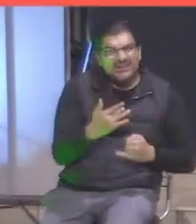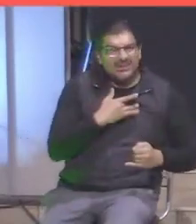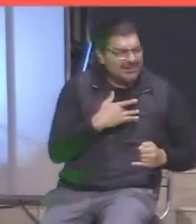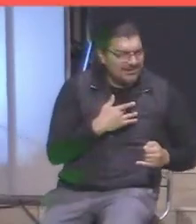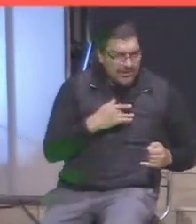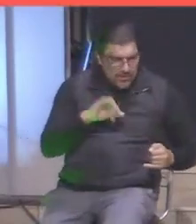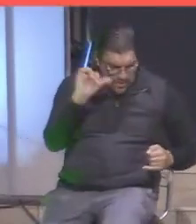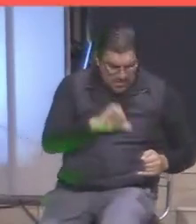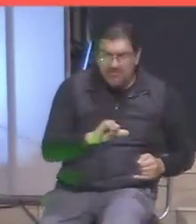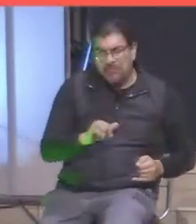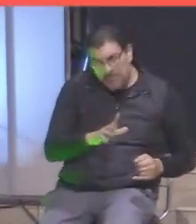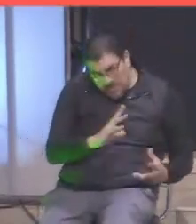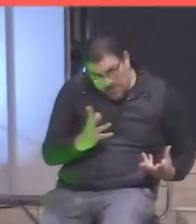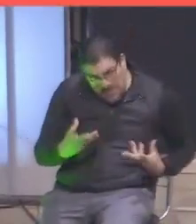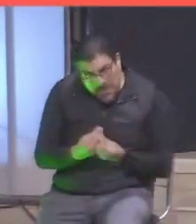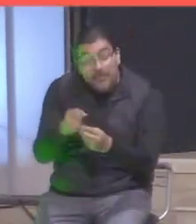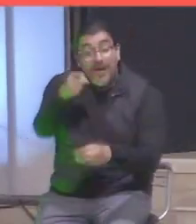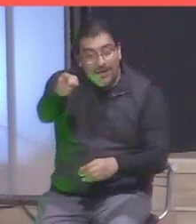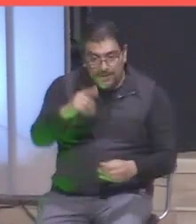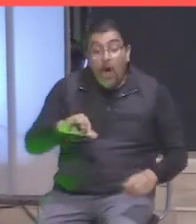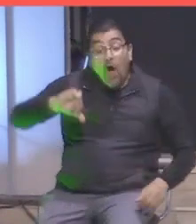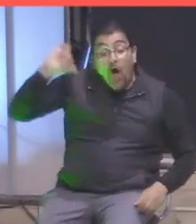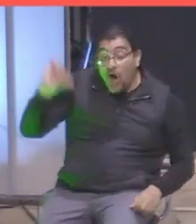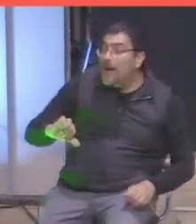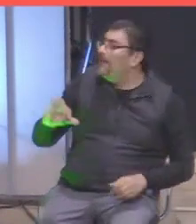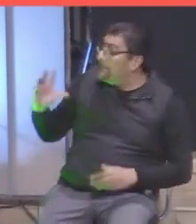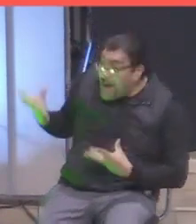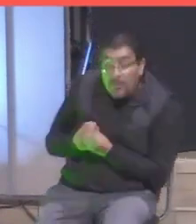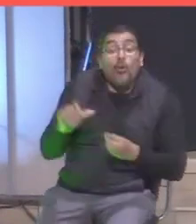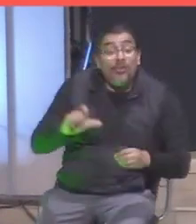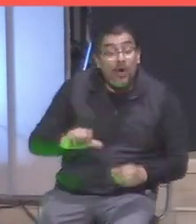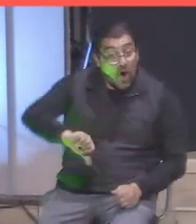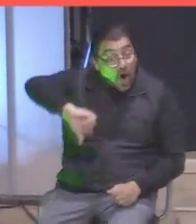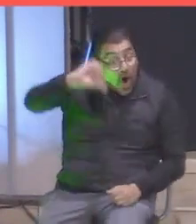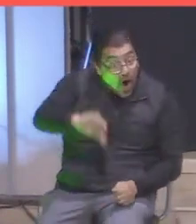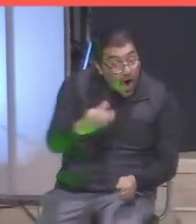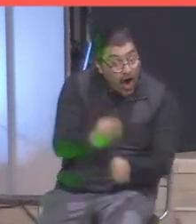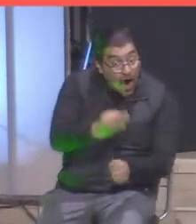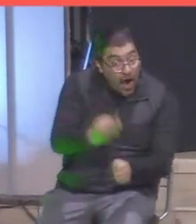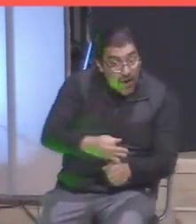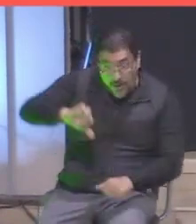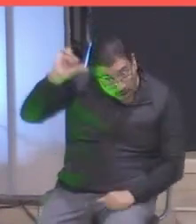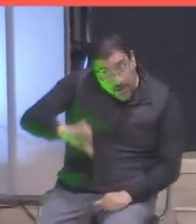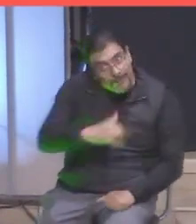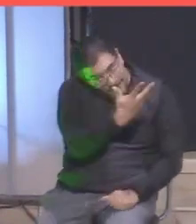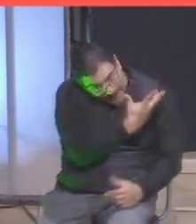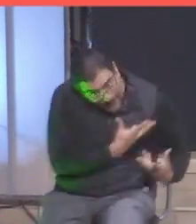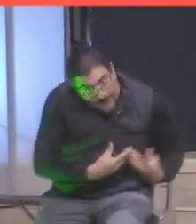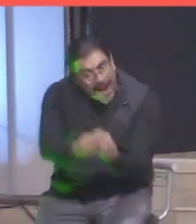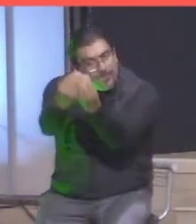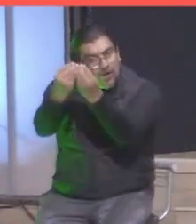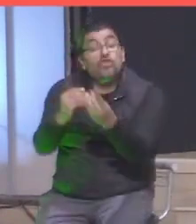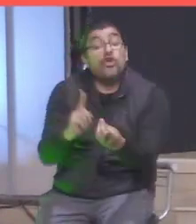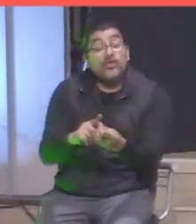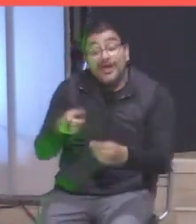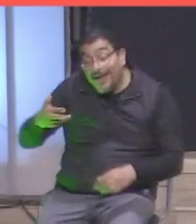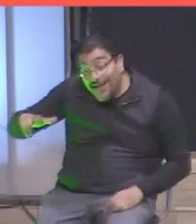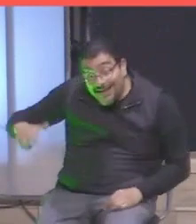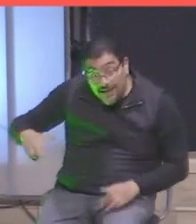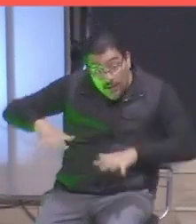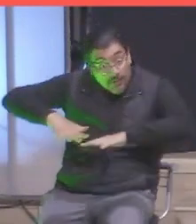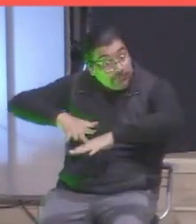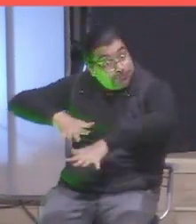diga conmigo Ahora ahora mí al lado y dígale vamos ahora vamos ahora vamos ahora al